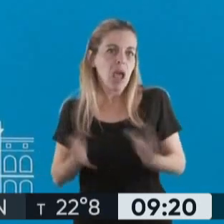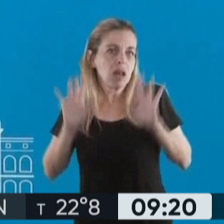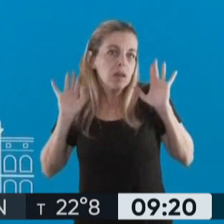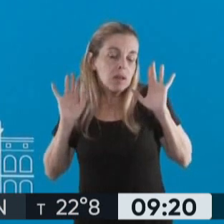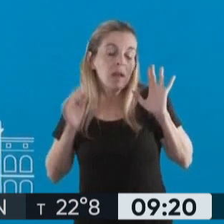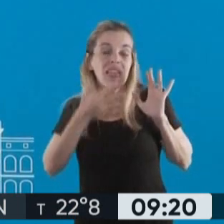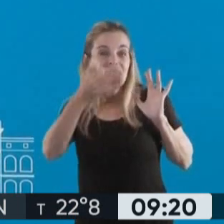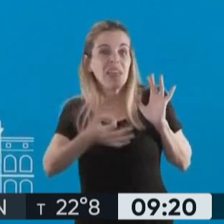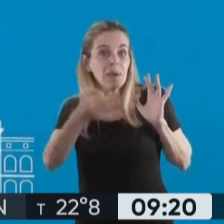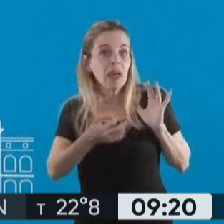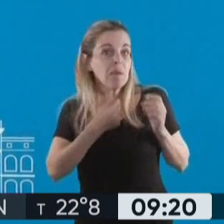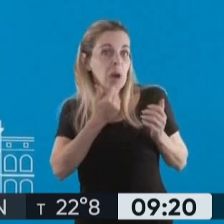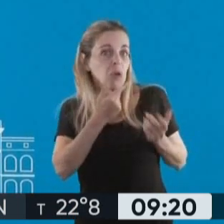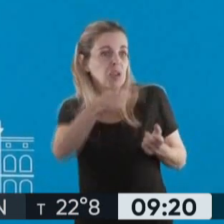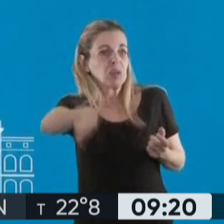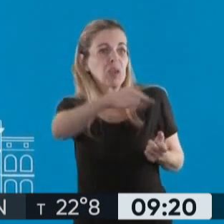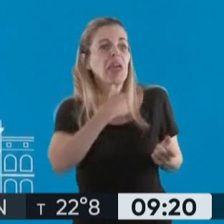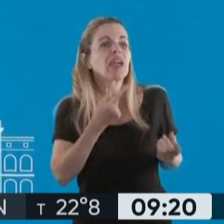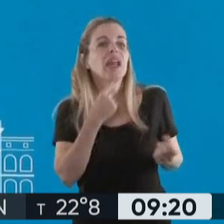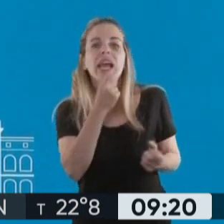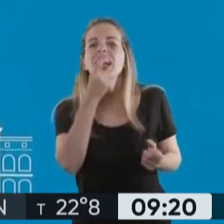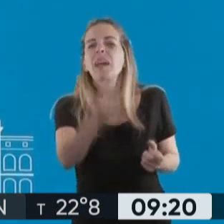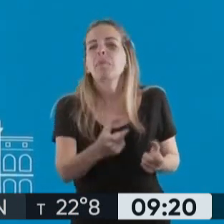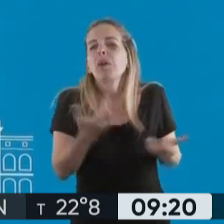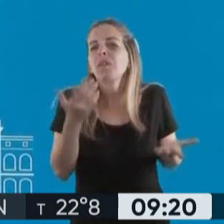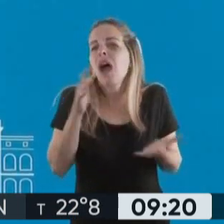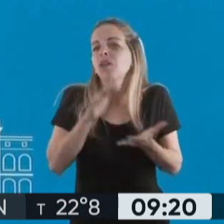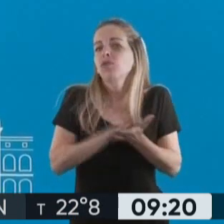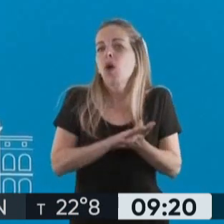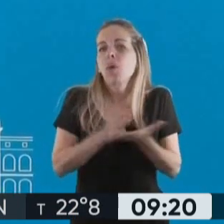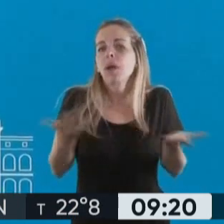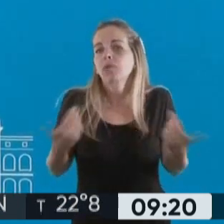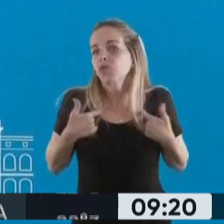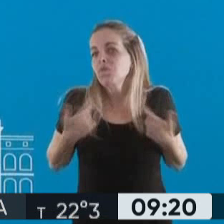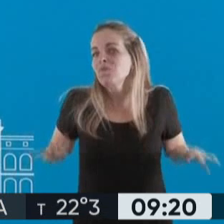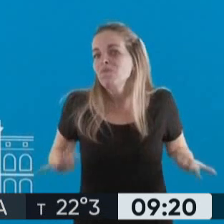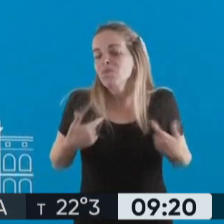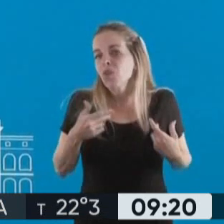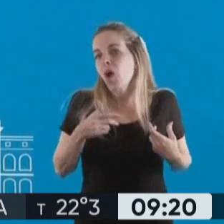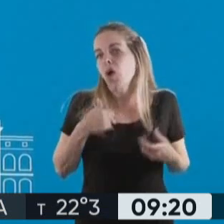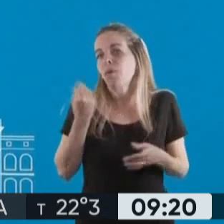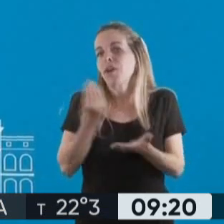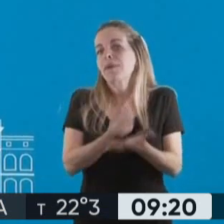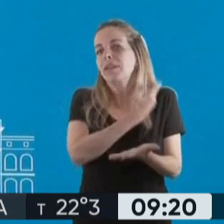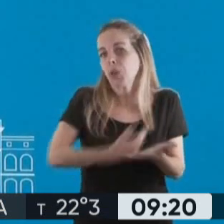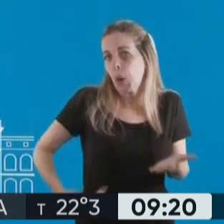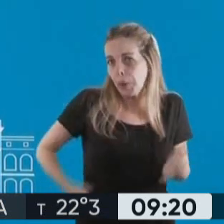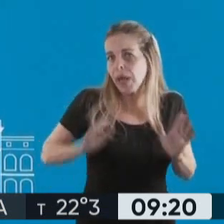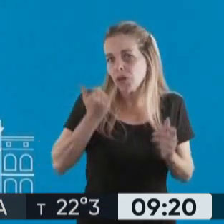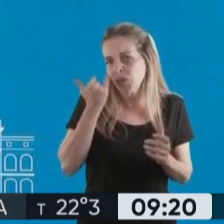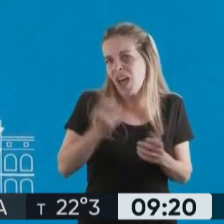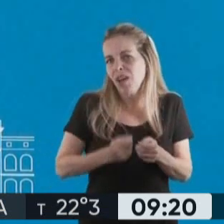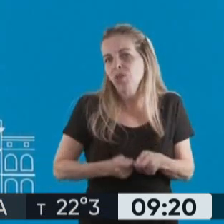sé qué más quieren que les responda con respecto a, soy la portavoz del gobierno, repudié en las redes